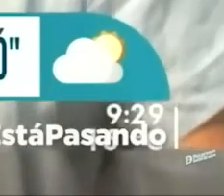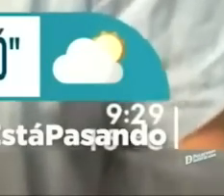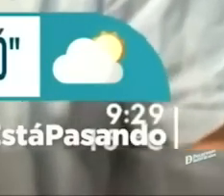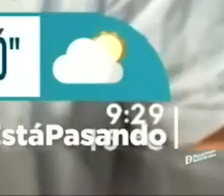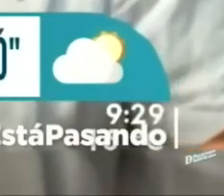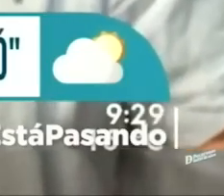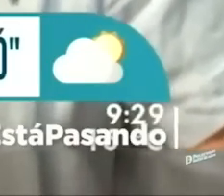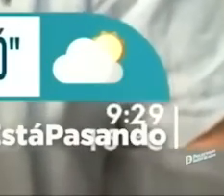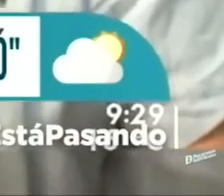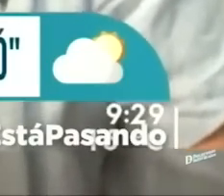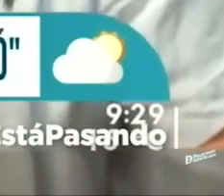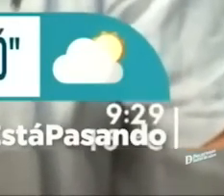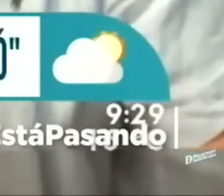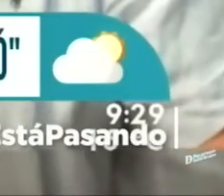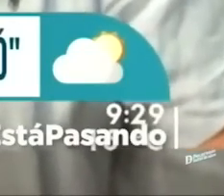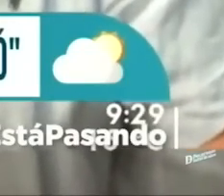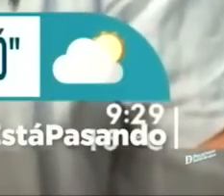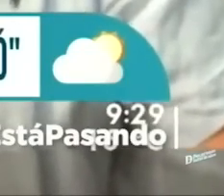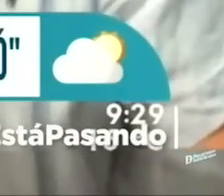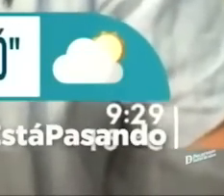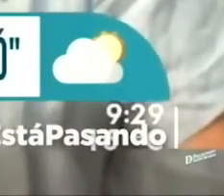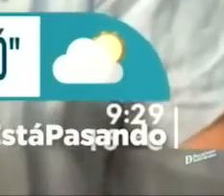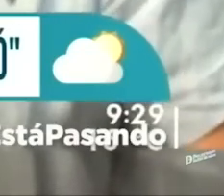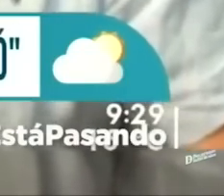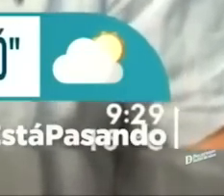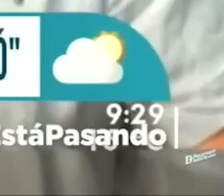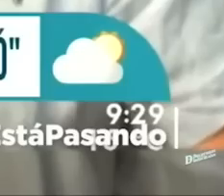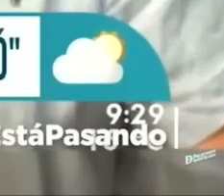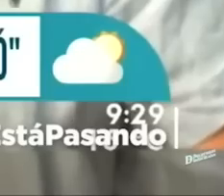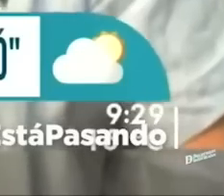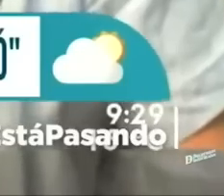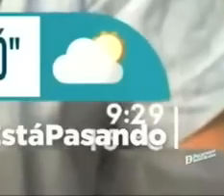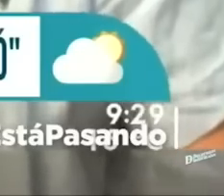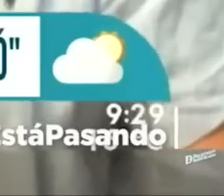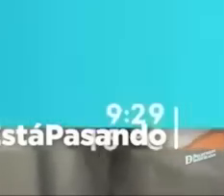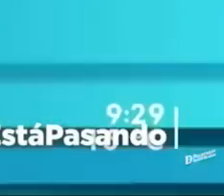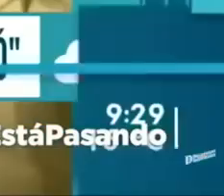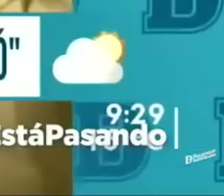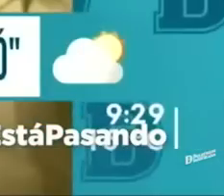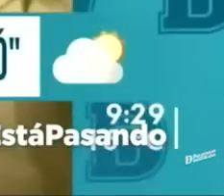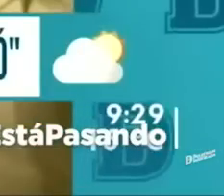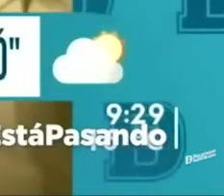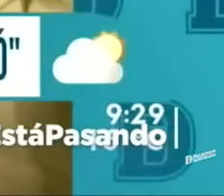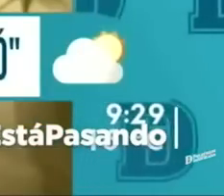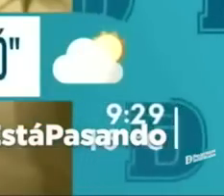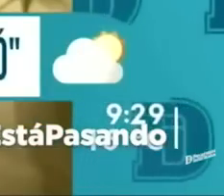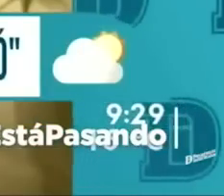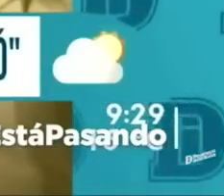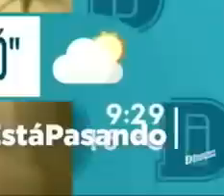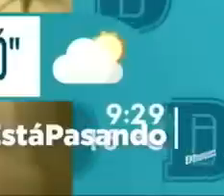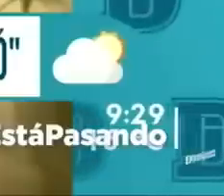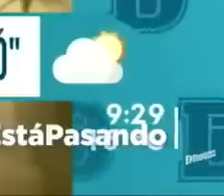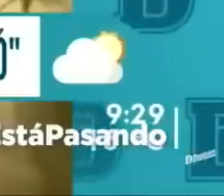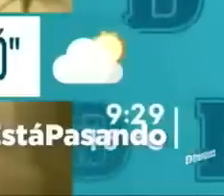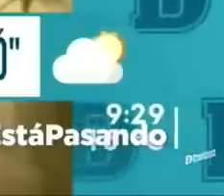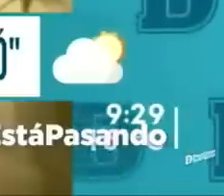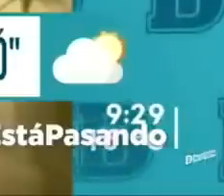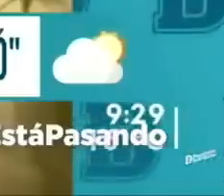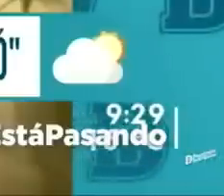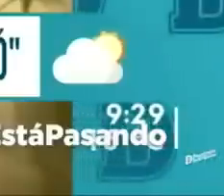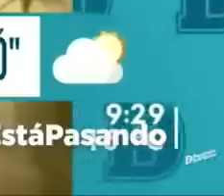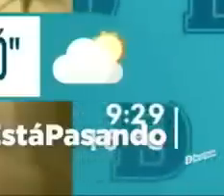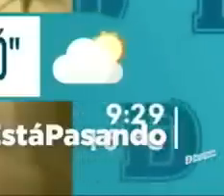yo entendí que lo mejor por el gobierno, lo mejor por el ministerio, era que yo diera un paso al